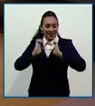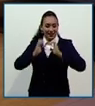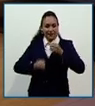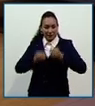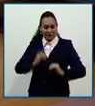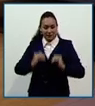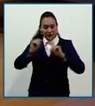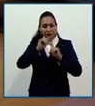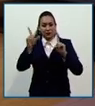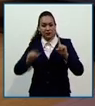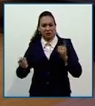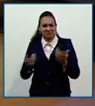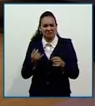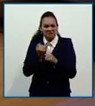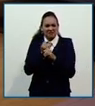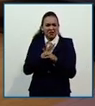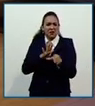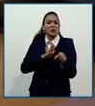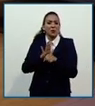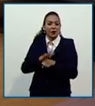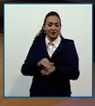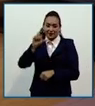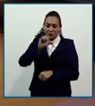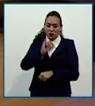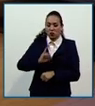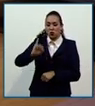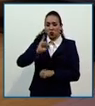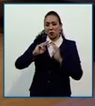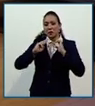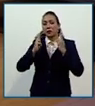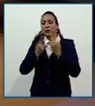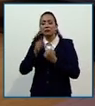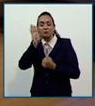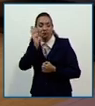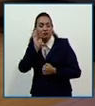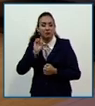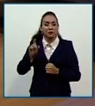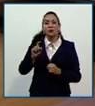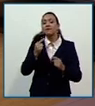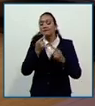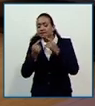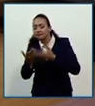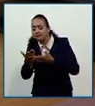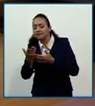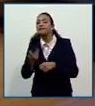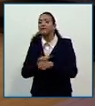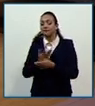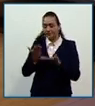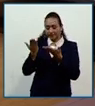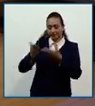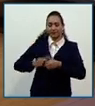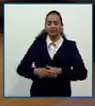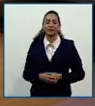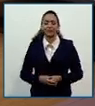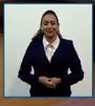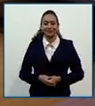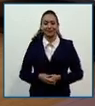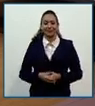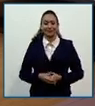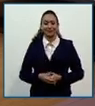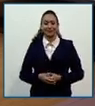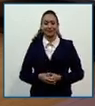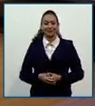información relacionada con lo que se resolvió este jueves en el Pleno del Tribunal Constitucional. Adelante, Mario, muy buenas